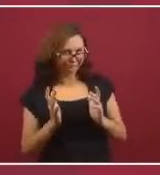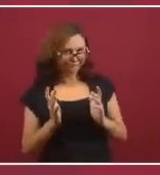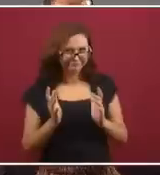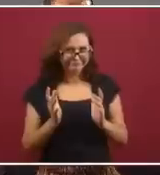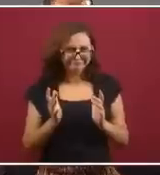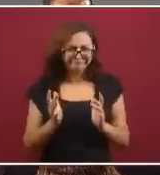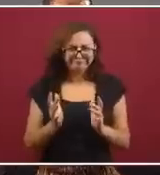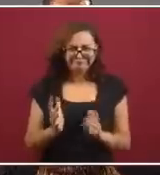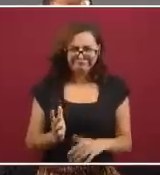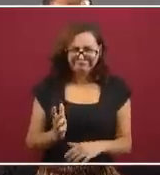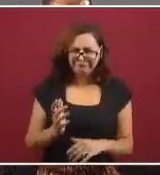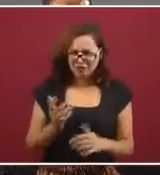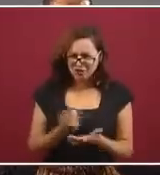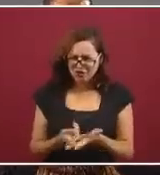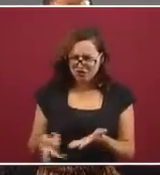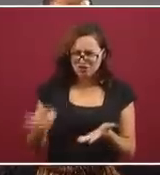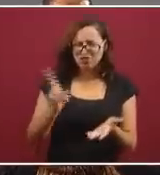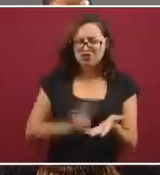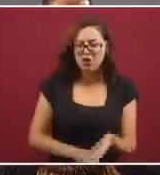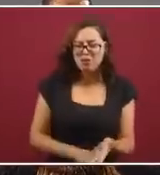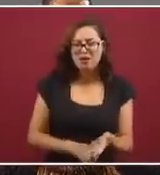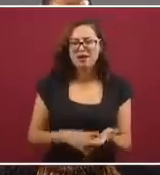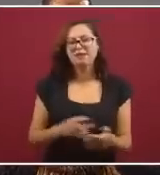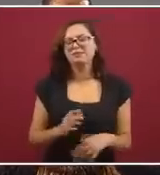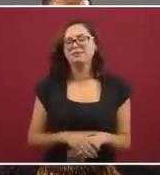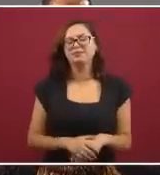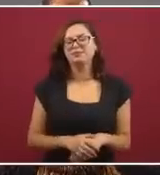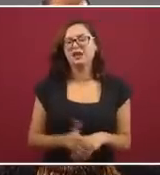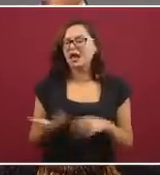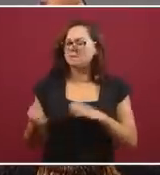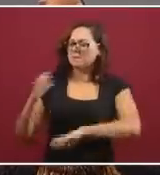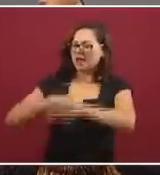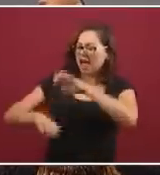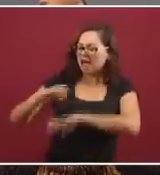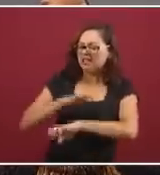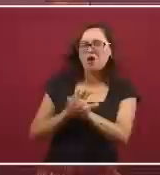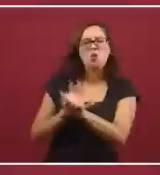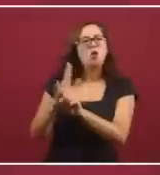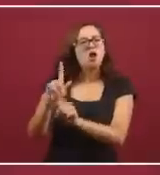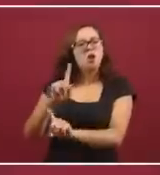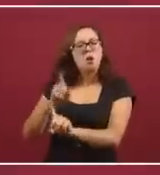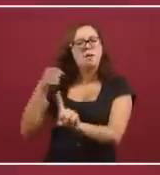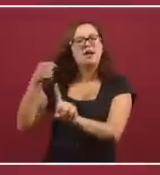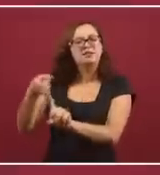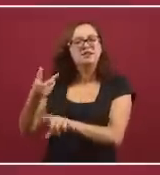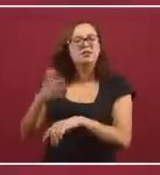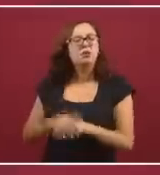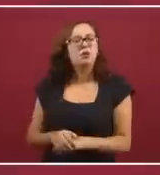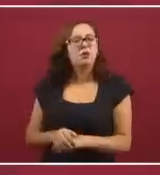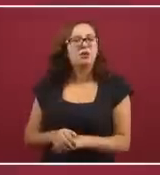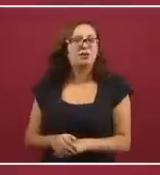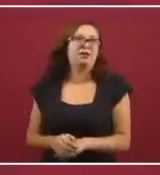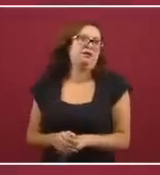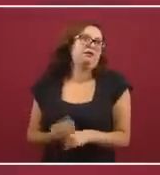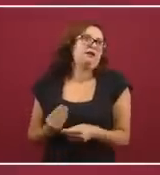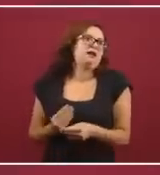de otros países en méxico que hacen las embajadas pues promueven